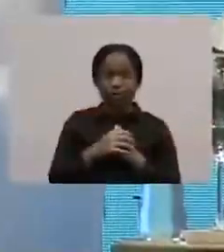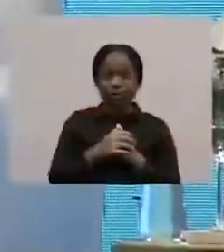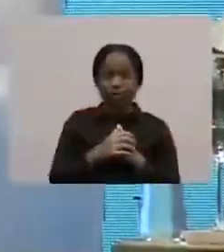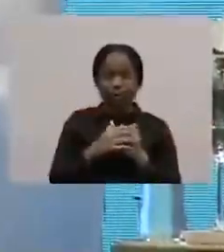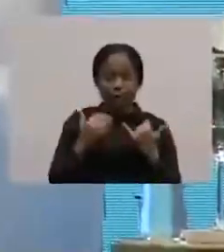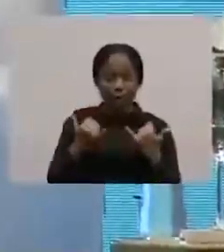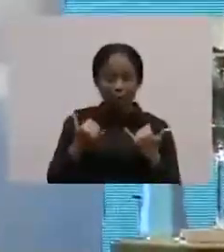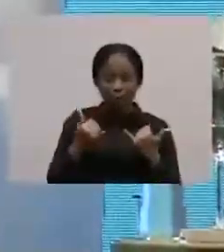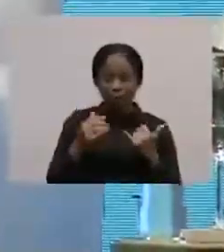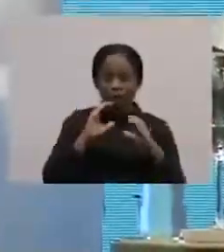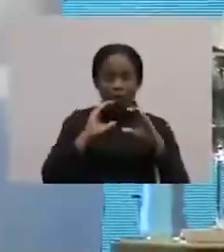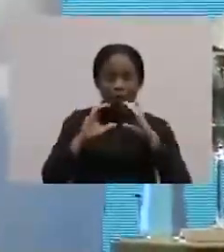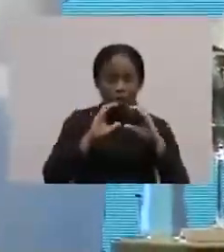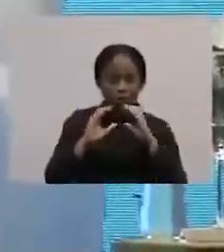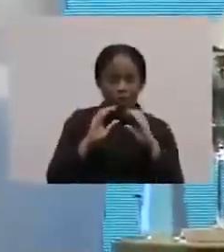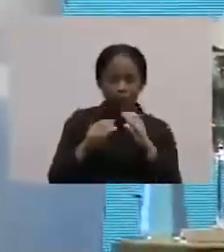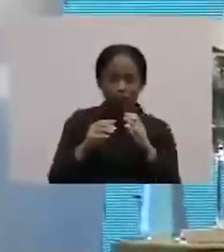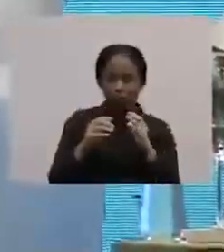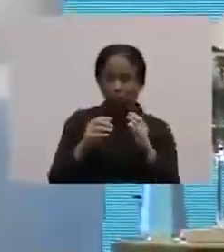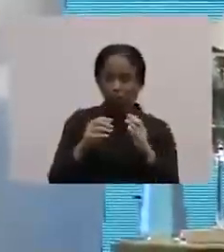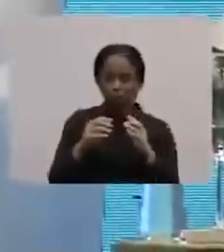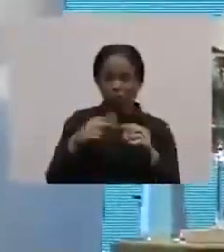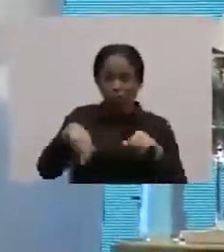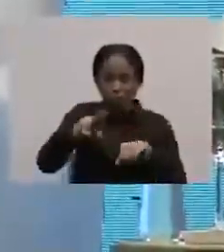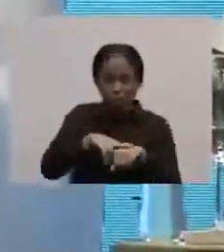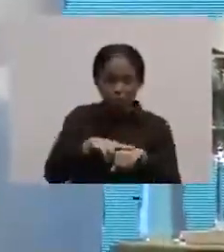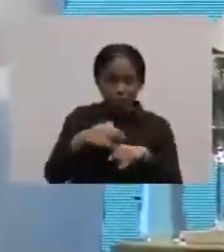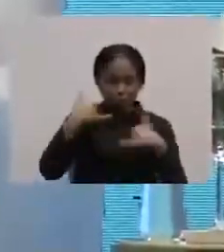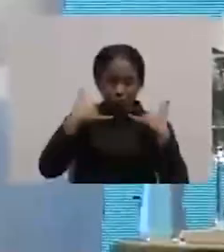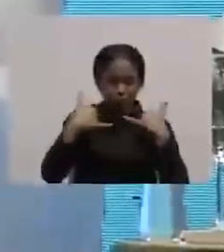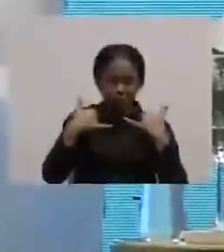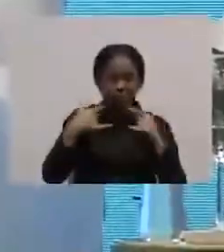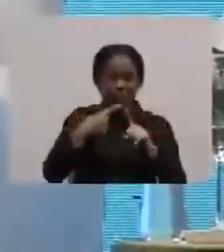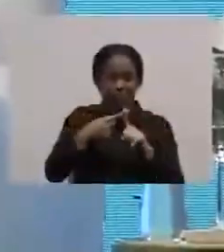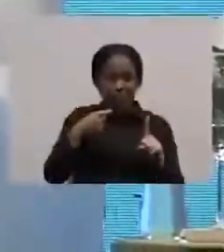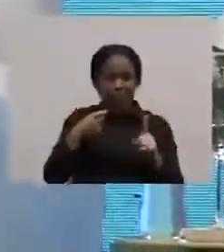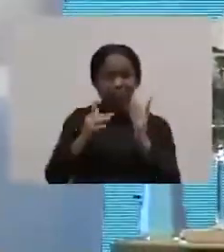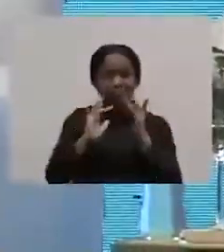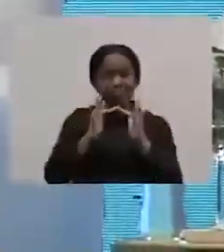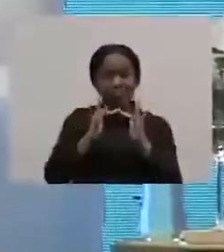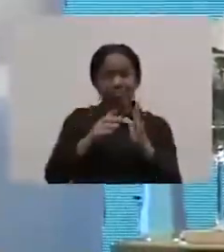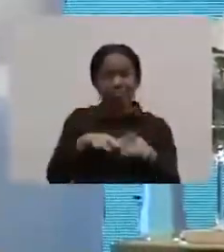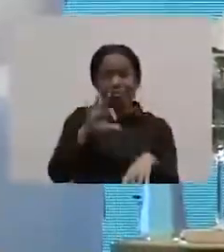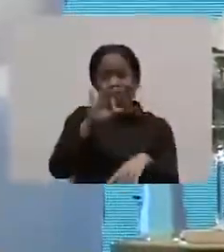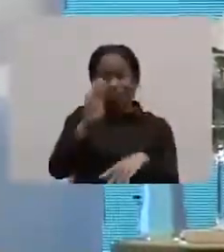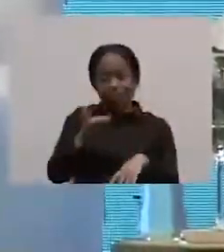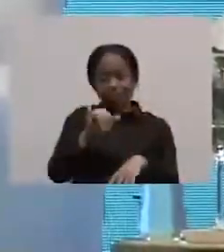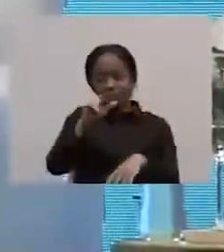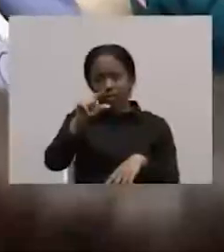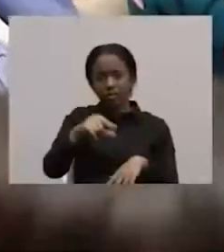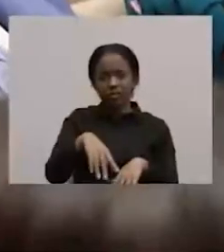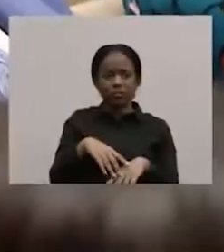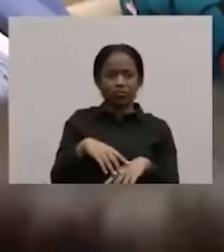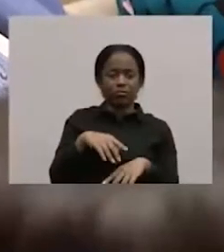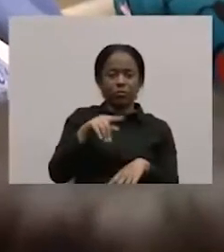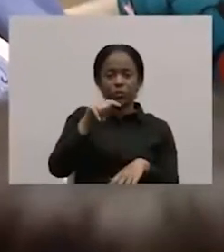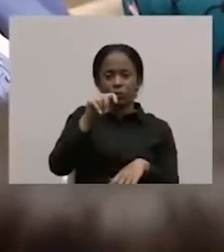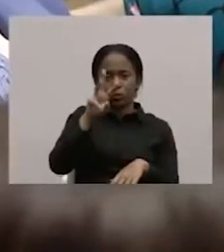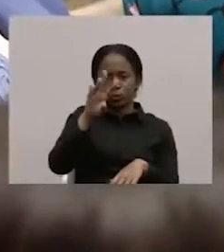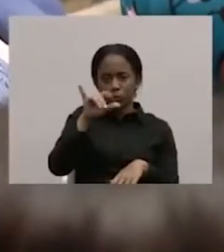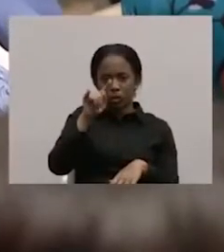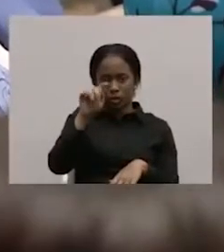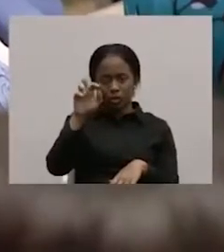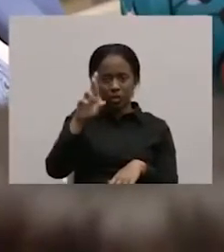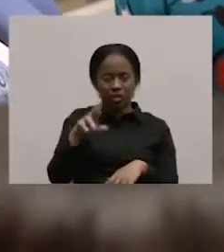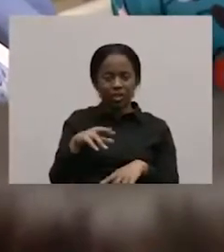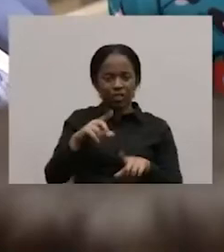Twitter, que no sea Facebook, que no sea Instagram. Nosotros tenemos certificada la primera cuenta de un medio de comunicación abierta en